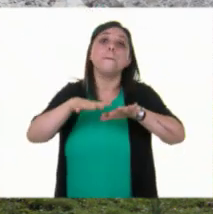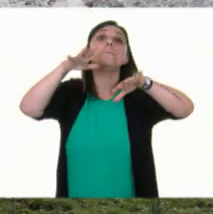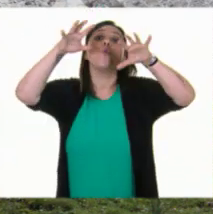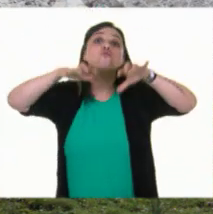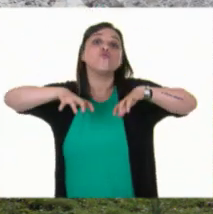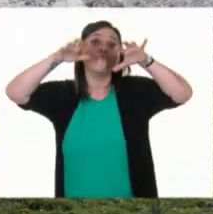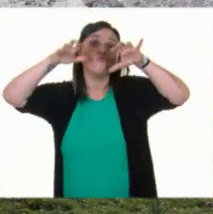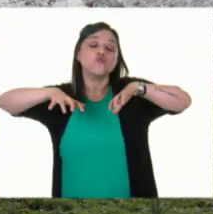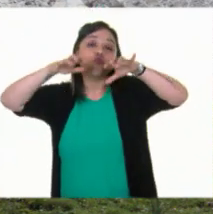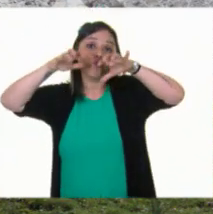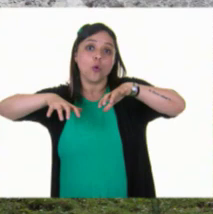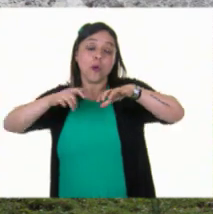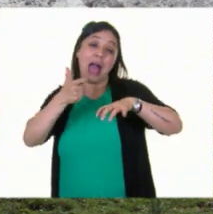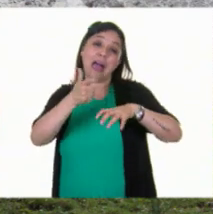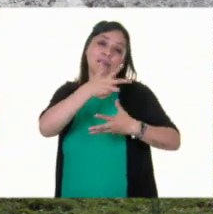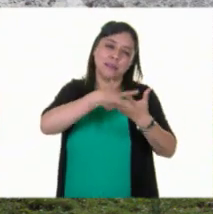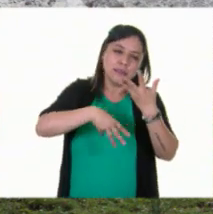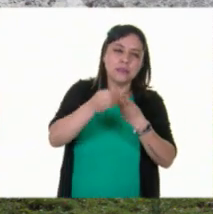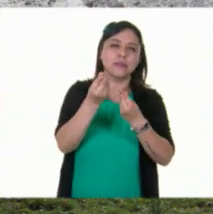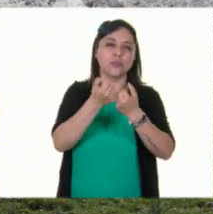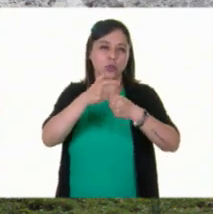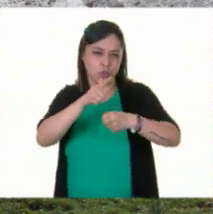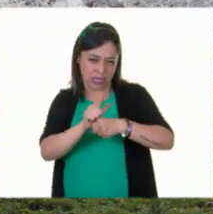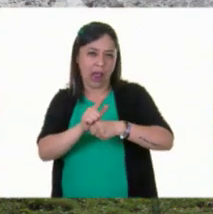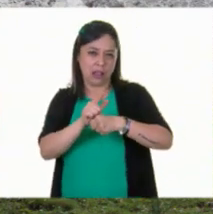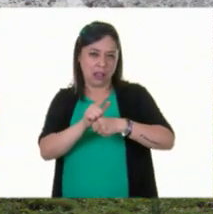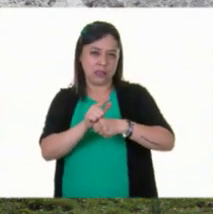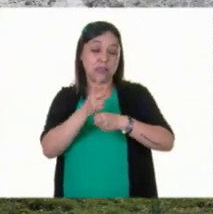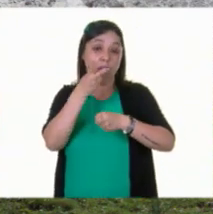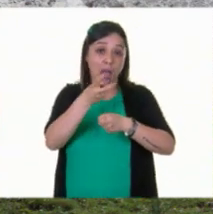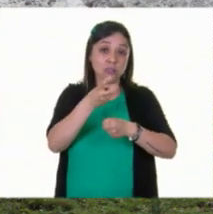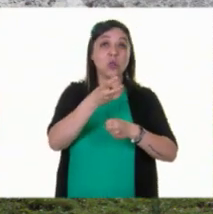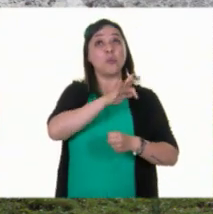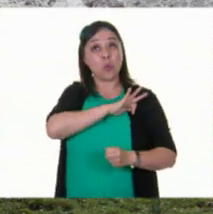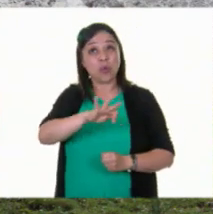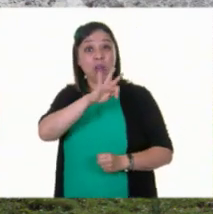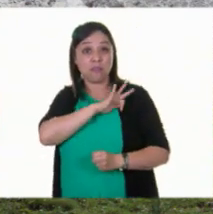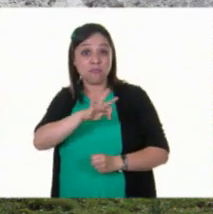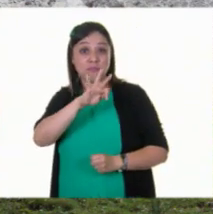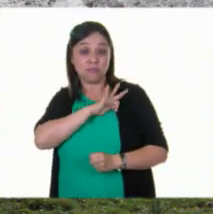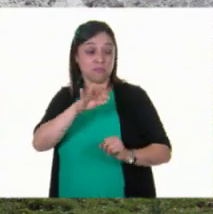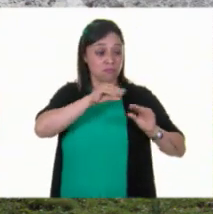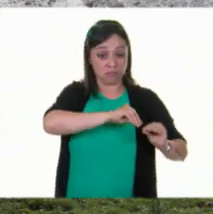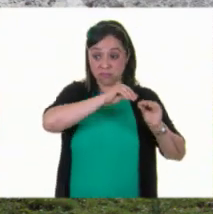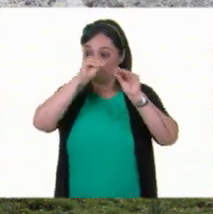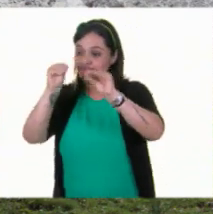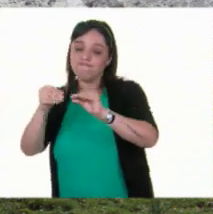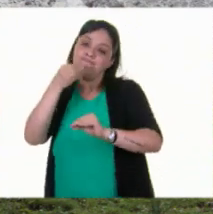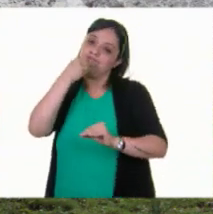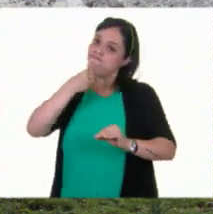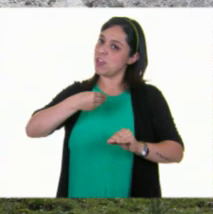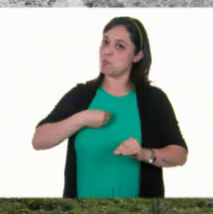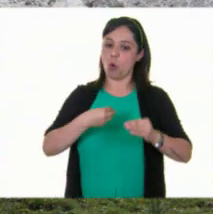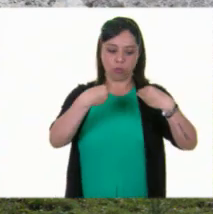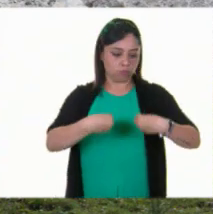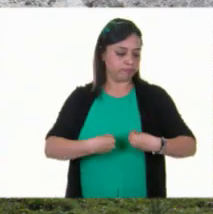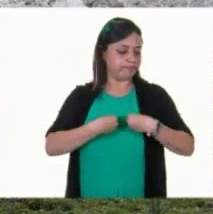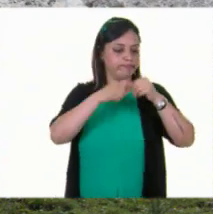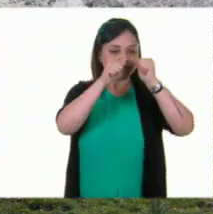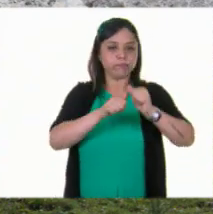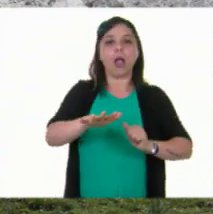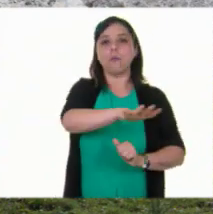económicas y sociales de la gente que ahí vivía no les dejaba otra opción que vivir en una zona de alto riesgo.